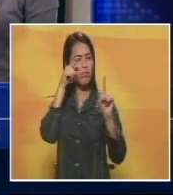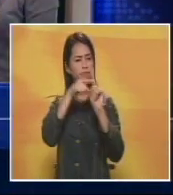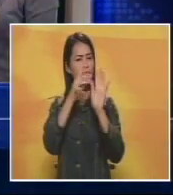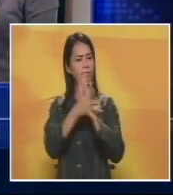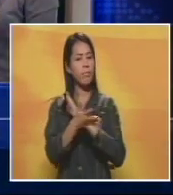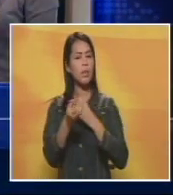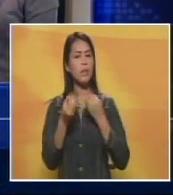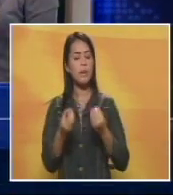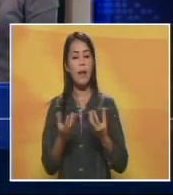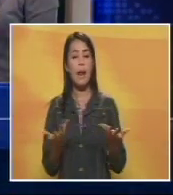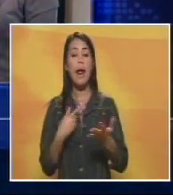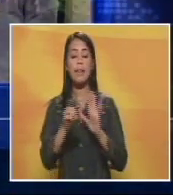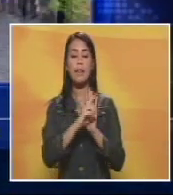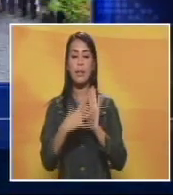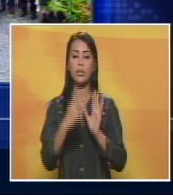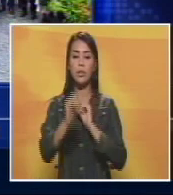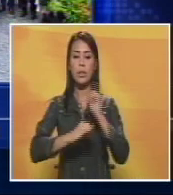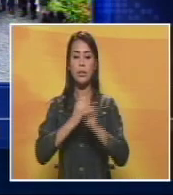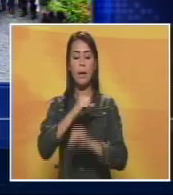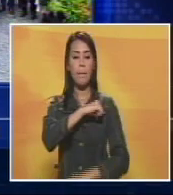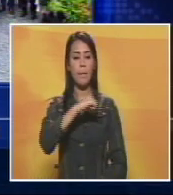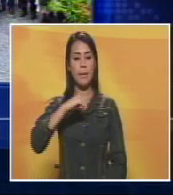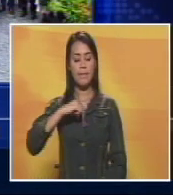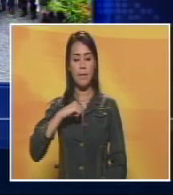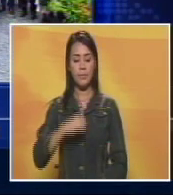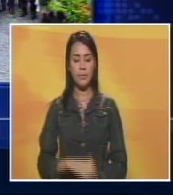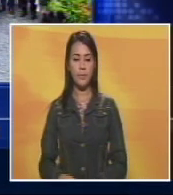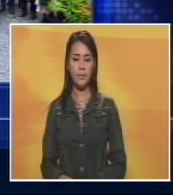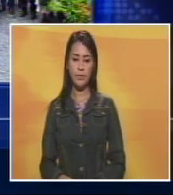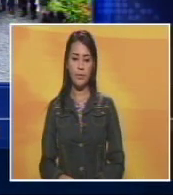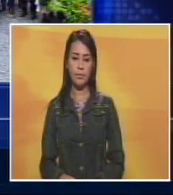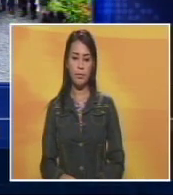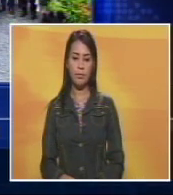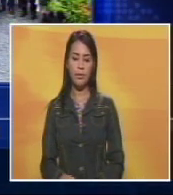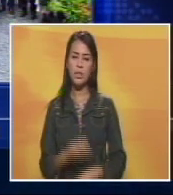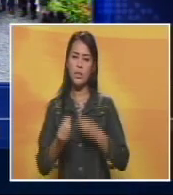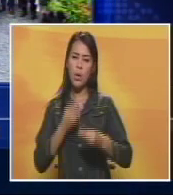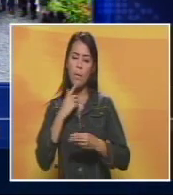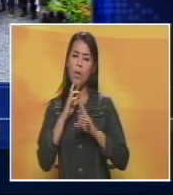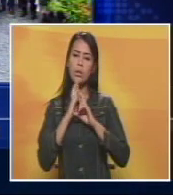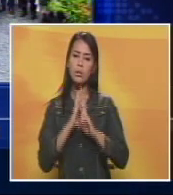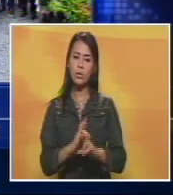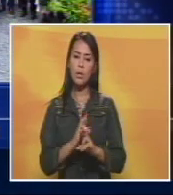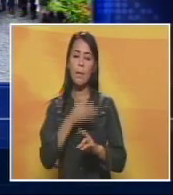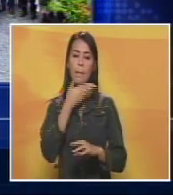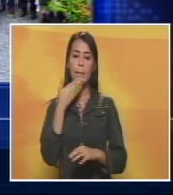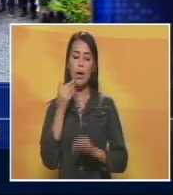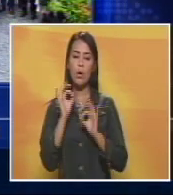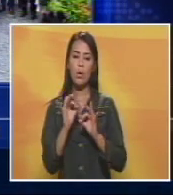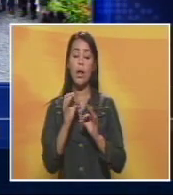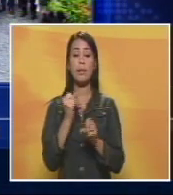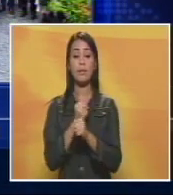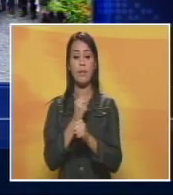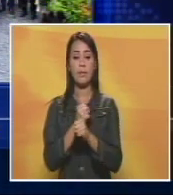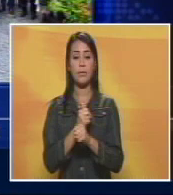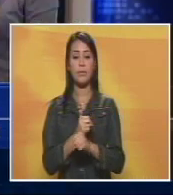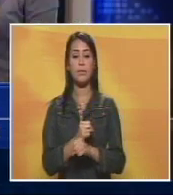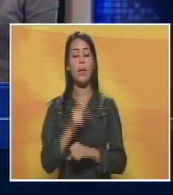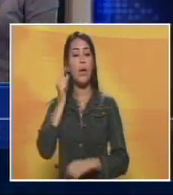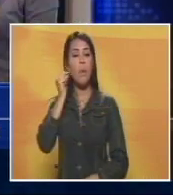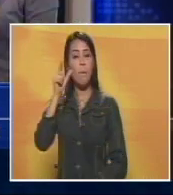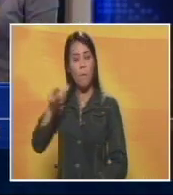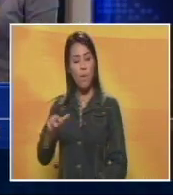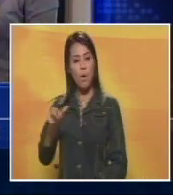el derecho internacional privado a escala local y cómo optimizar los resultados en dicha tarea. La magistrada Marjorie